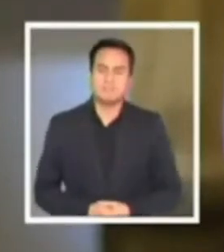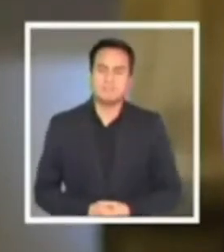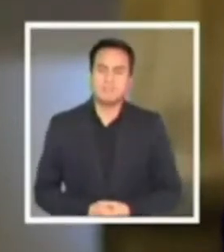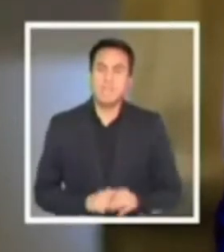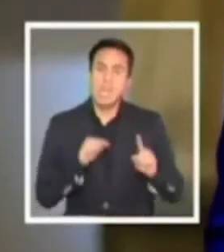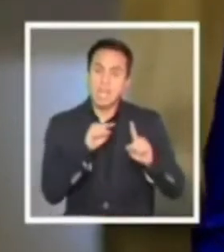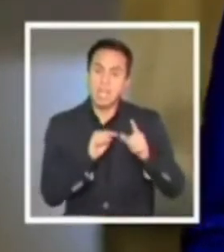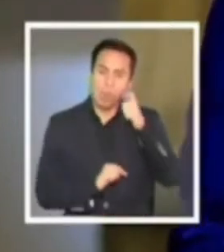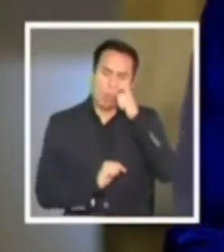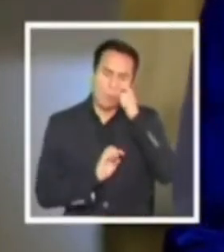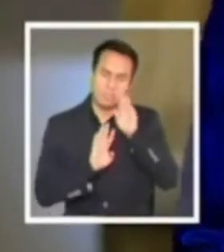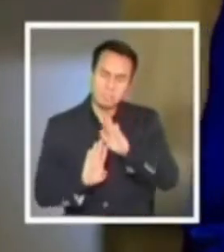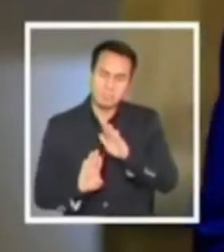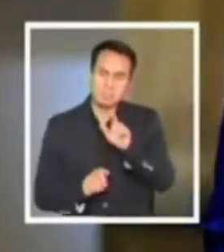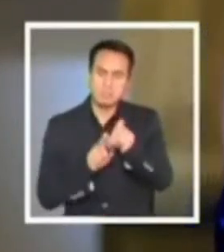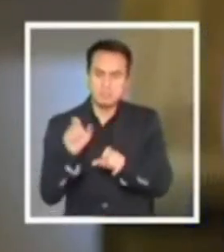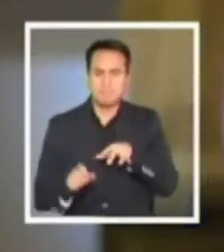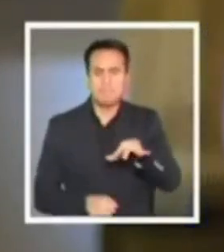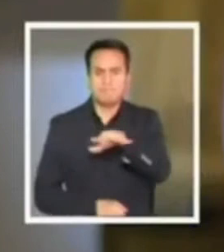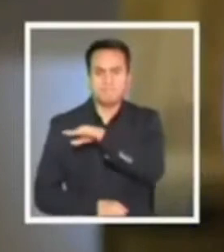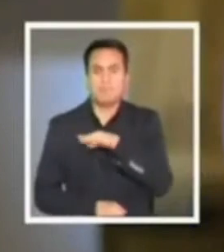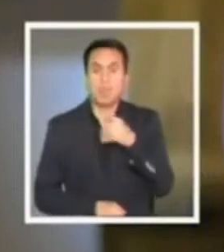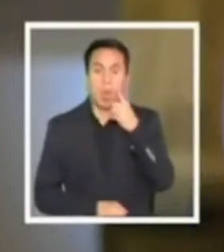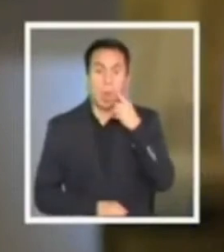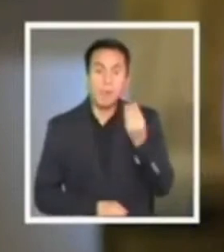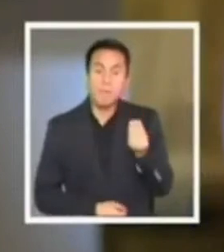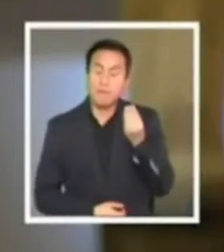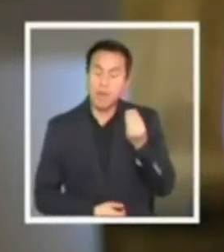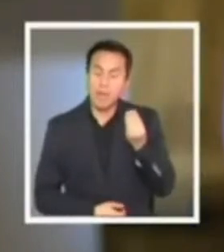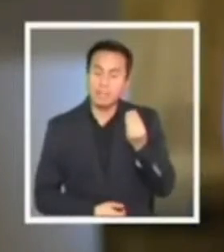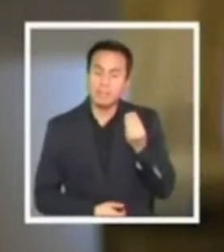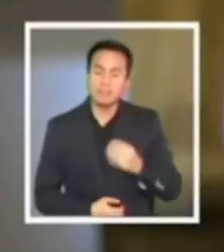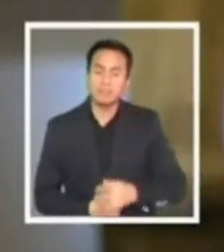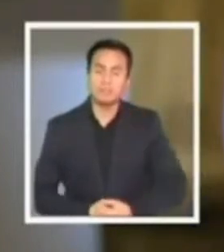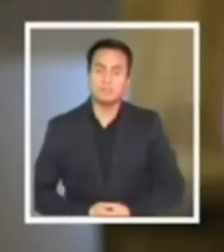Fue un humanista, un hombre bueno,